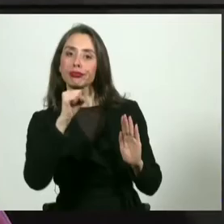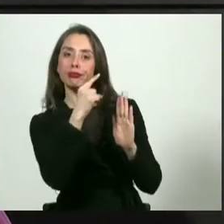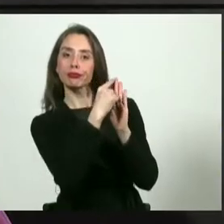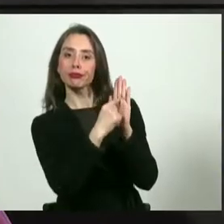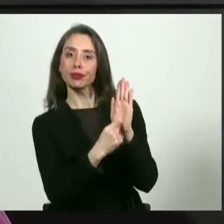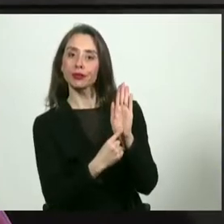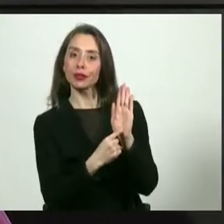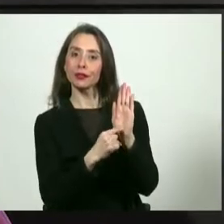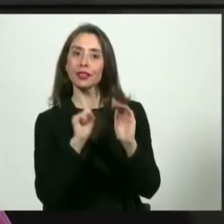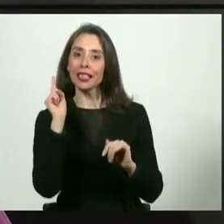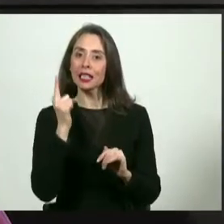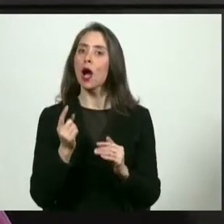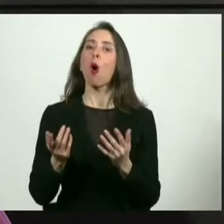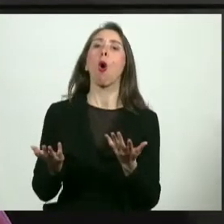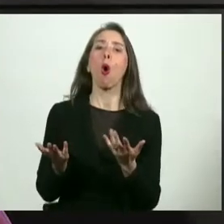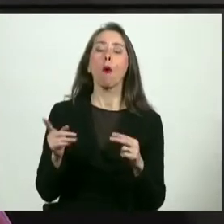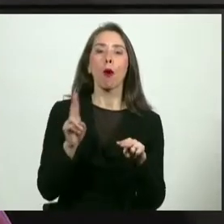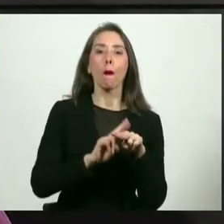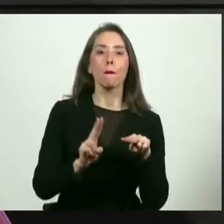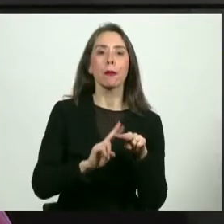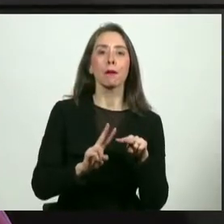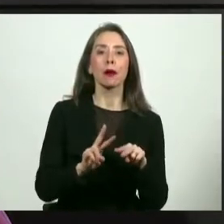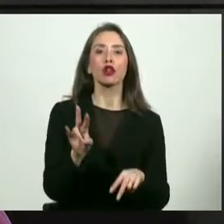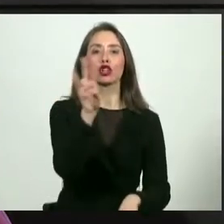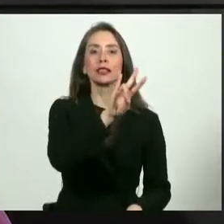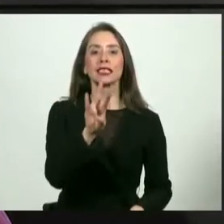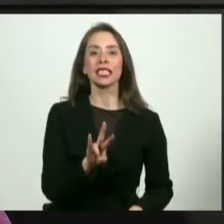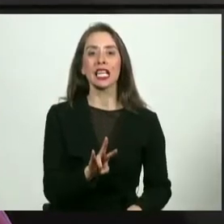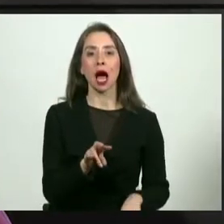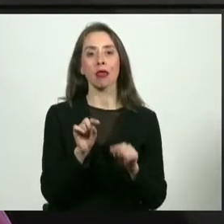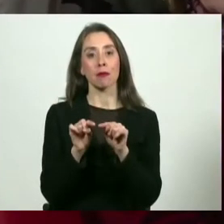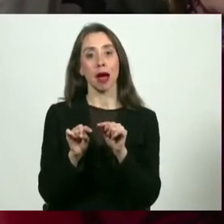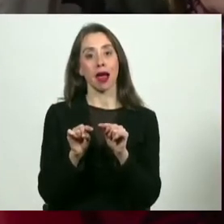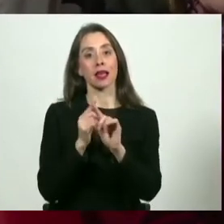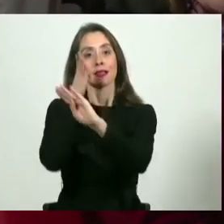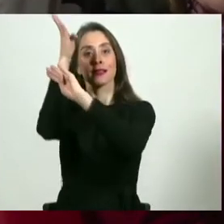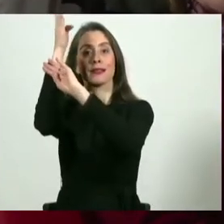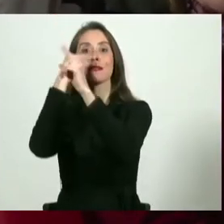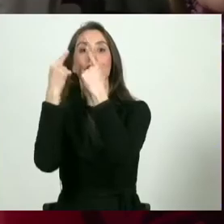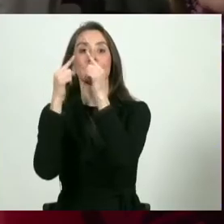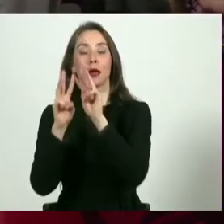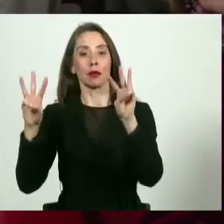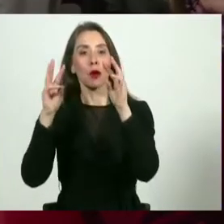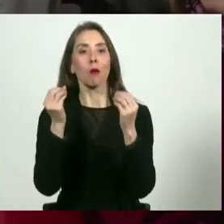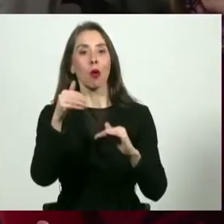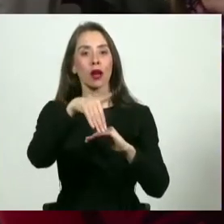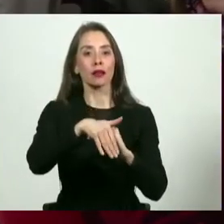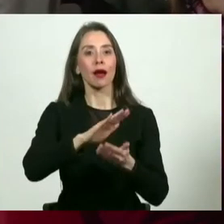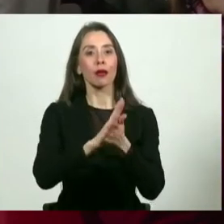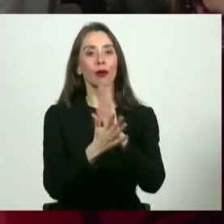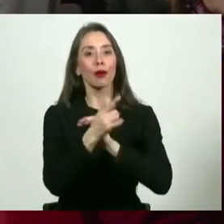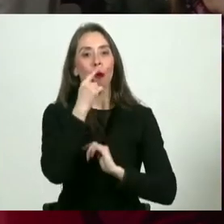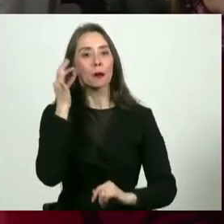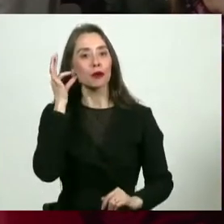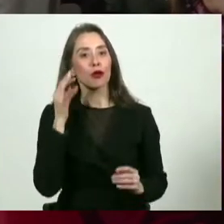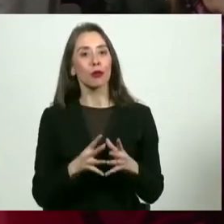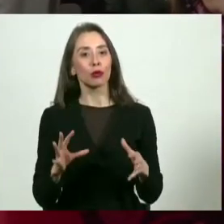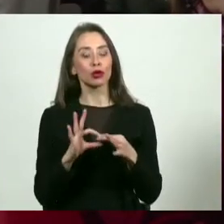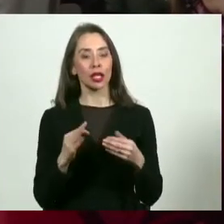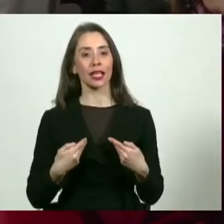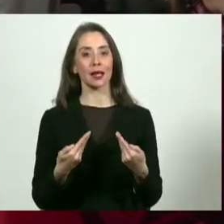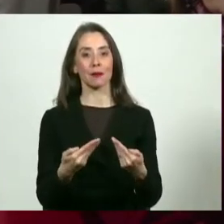generales. ¿Cómo fue la preparación del SENADIS para ese examen? Sí. Bueno, buenas tardes a todos y todas. Muchas gracias por la invitación